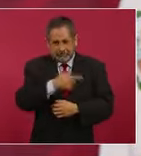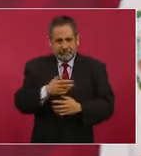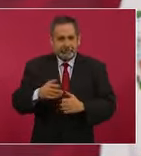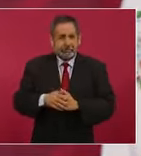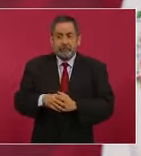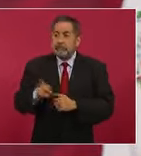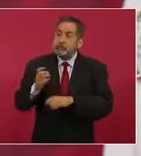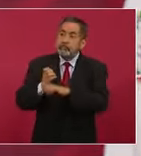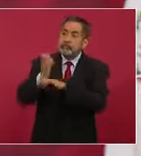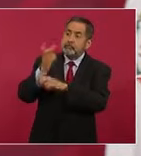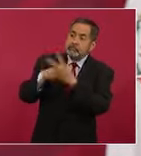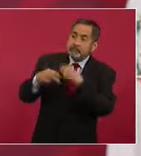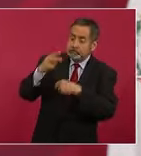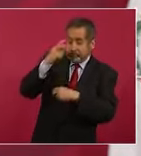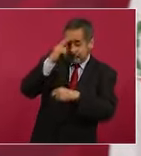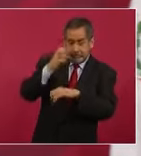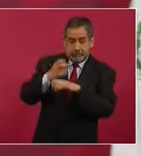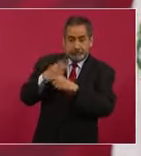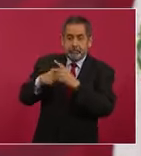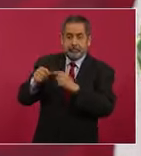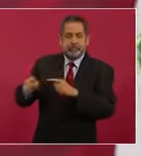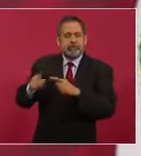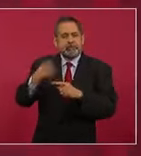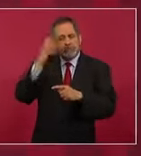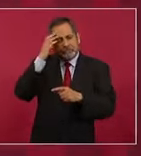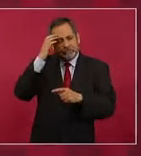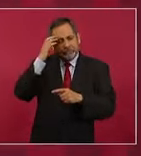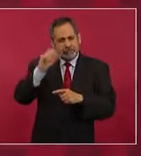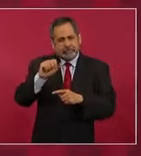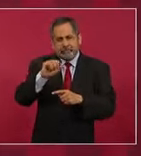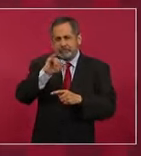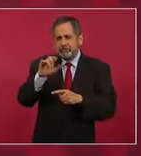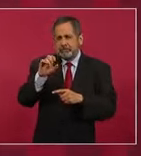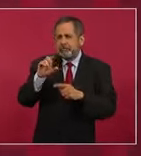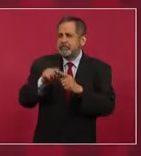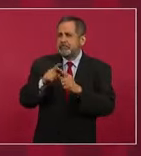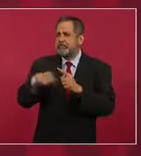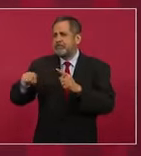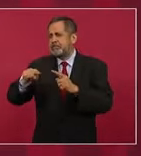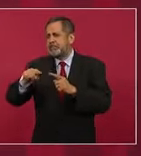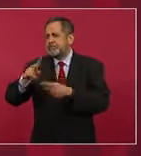del Estado de México, de atrás del Ajusco, ¿cómo se llama ahí?